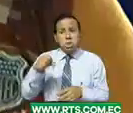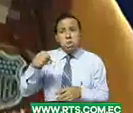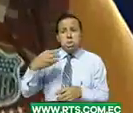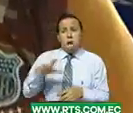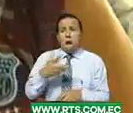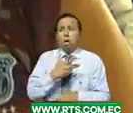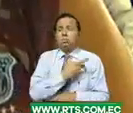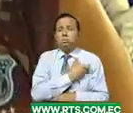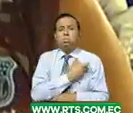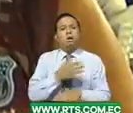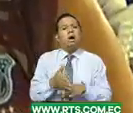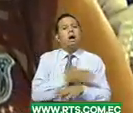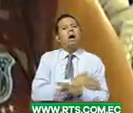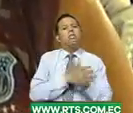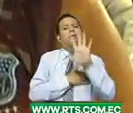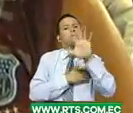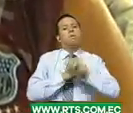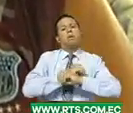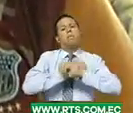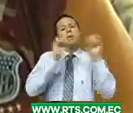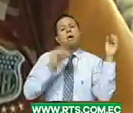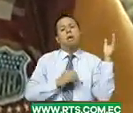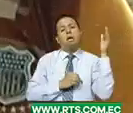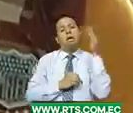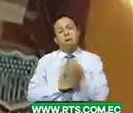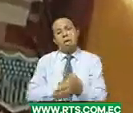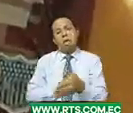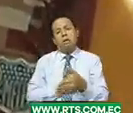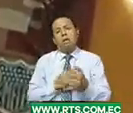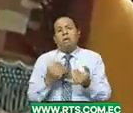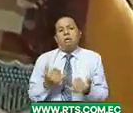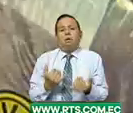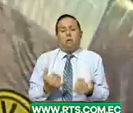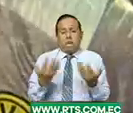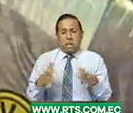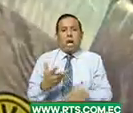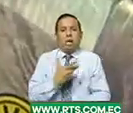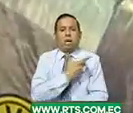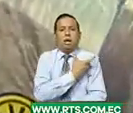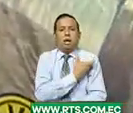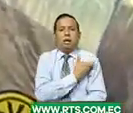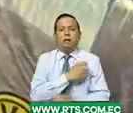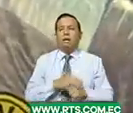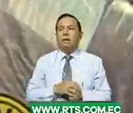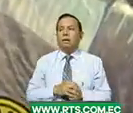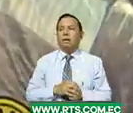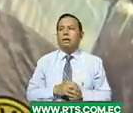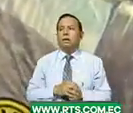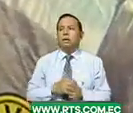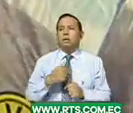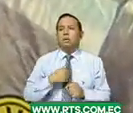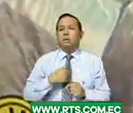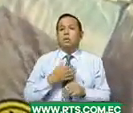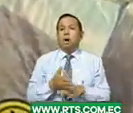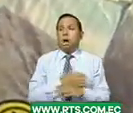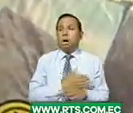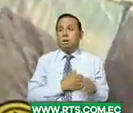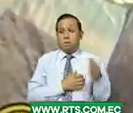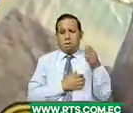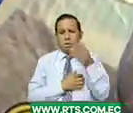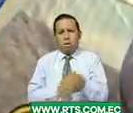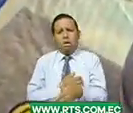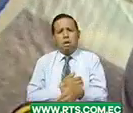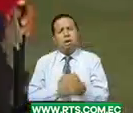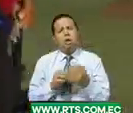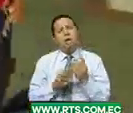vacunó. A las 5 de la mañana estuve yo aquí. ¿No se pudo vacunar? Pero en este momento me vacunaron, sí. Yo el tiempito que creo que usted me vio que estaba ahí parado, ya me dolían las